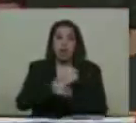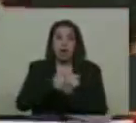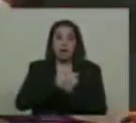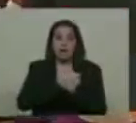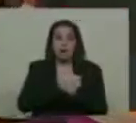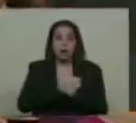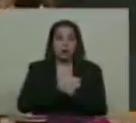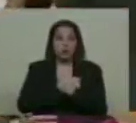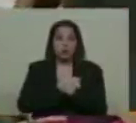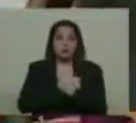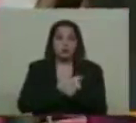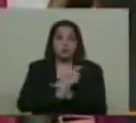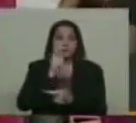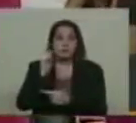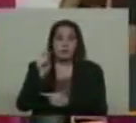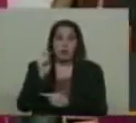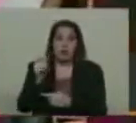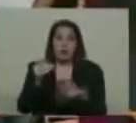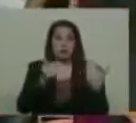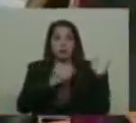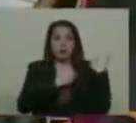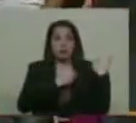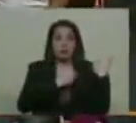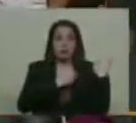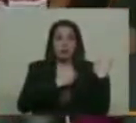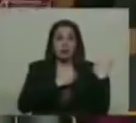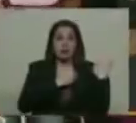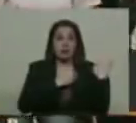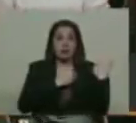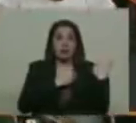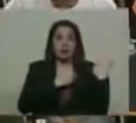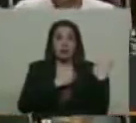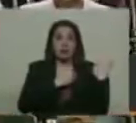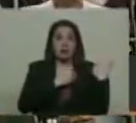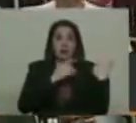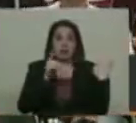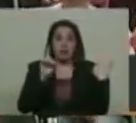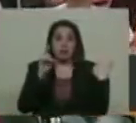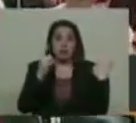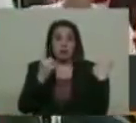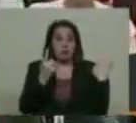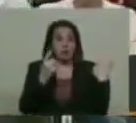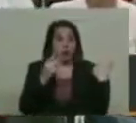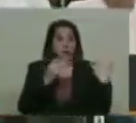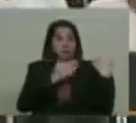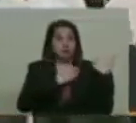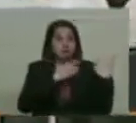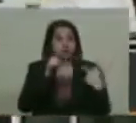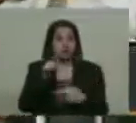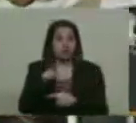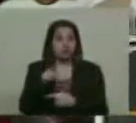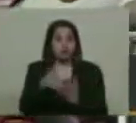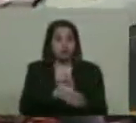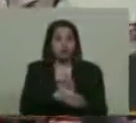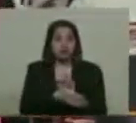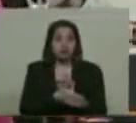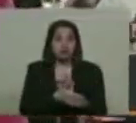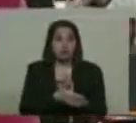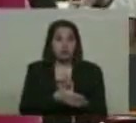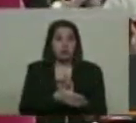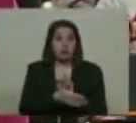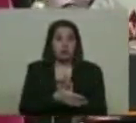Y una de las tareas principales, te puedes sentar tranquila, Blanca. Una de las tareas principales, Blanca, es